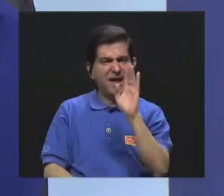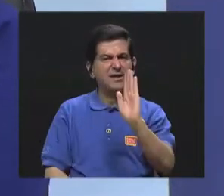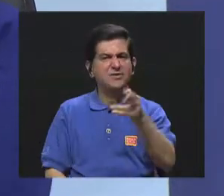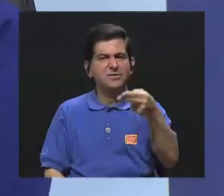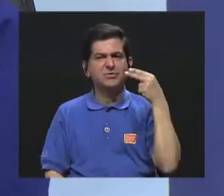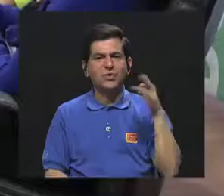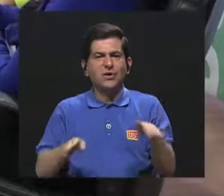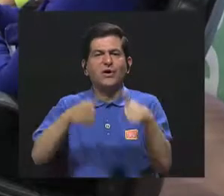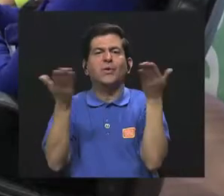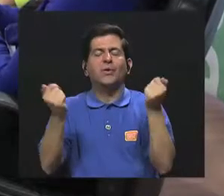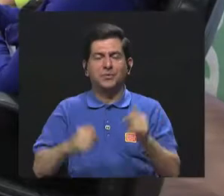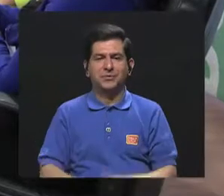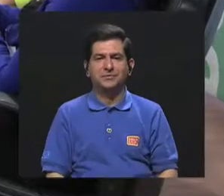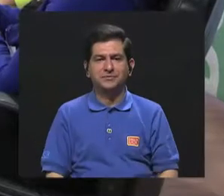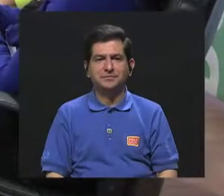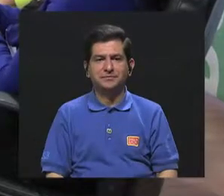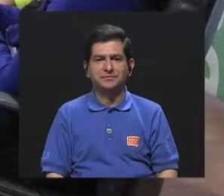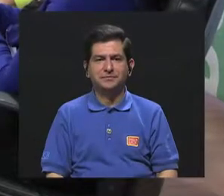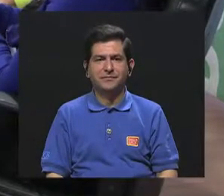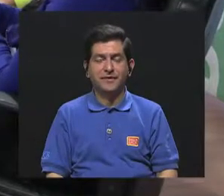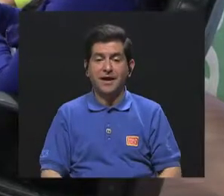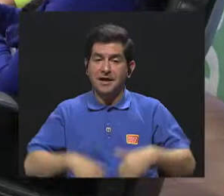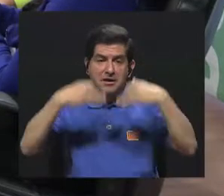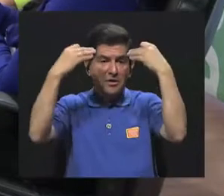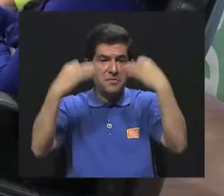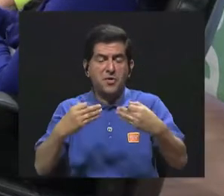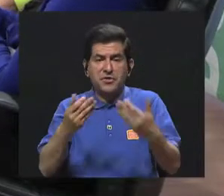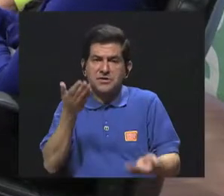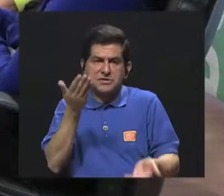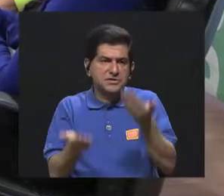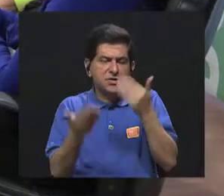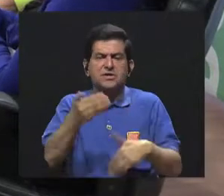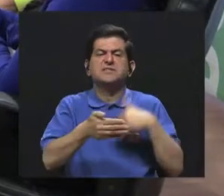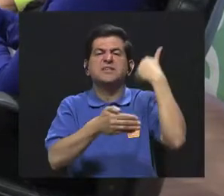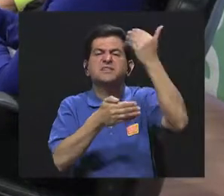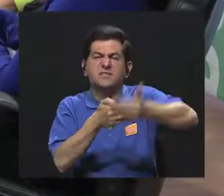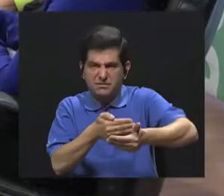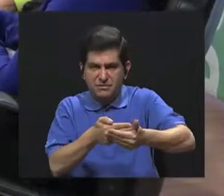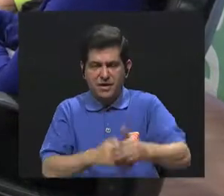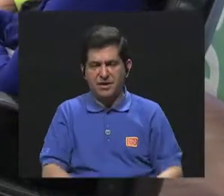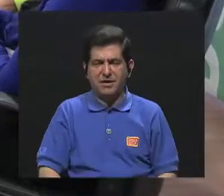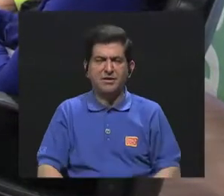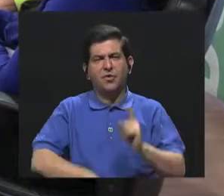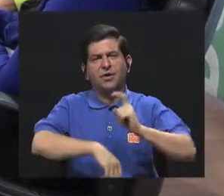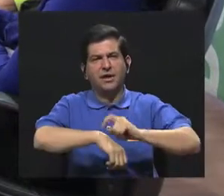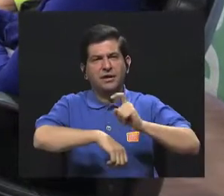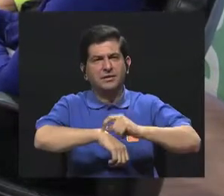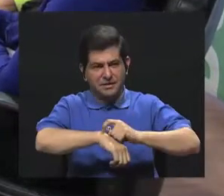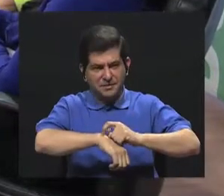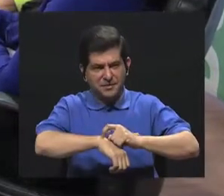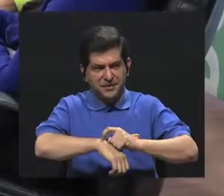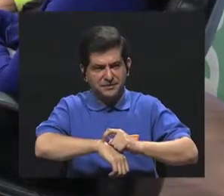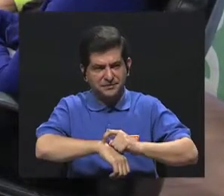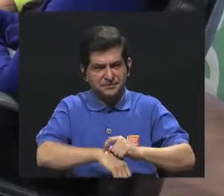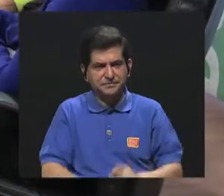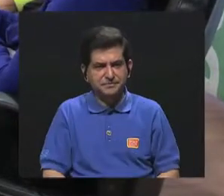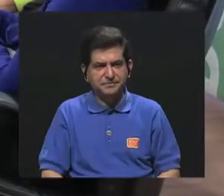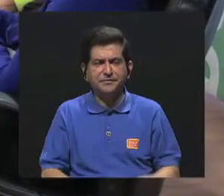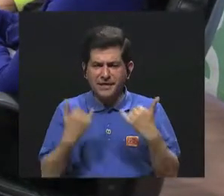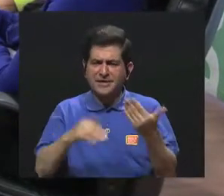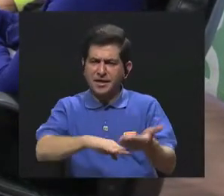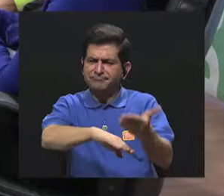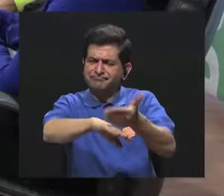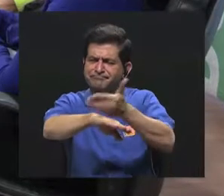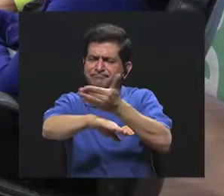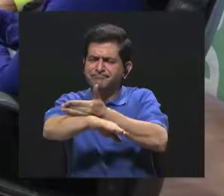historia? Pues esa fue una decisión realmente como más posterior, en una etapa como bastante